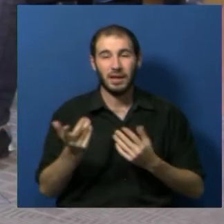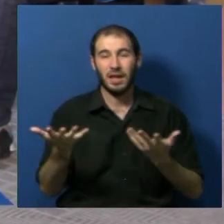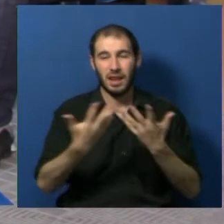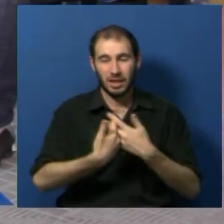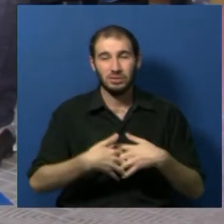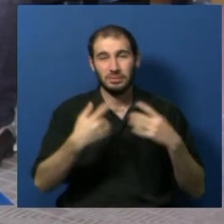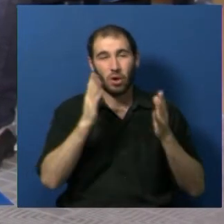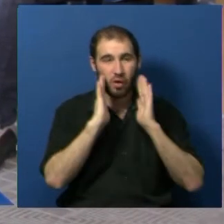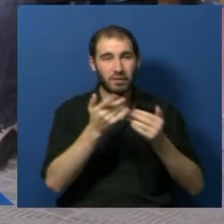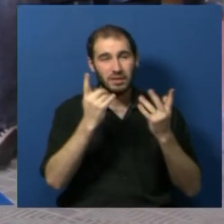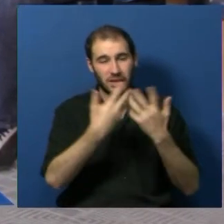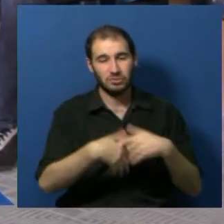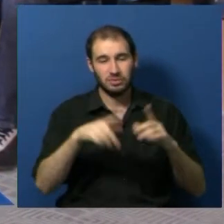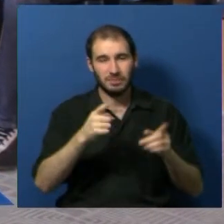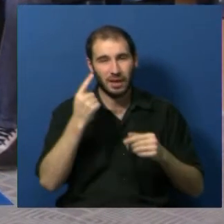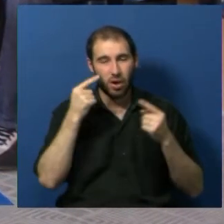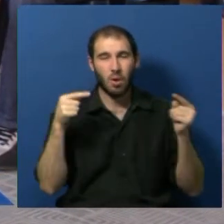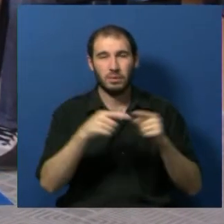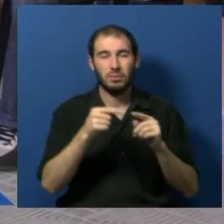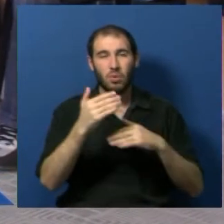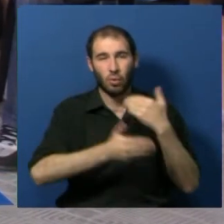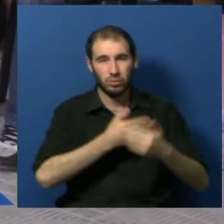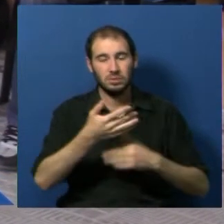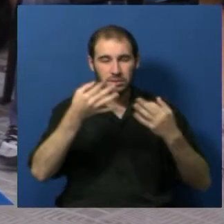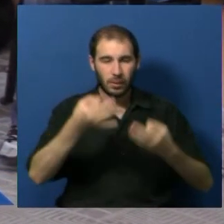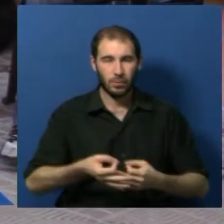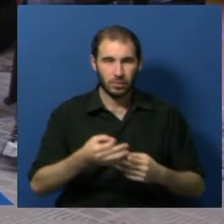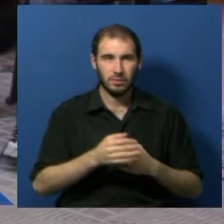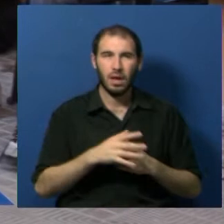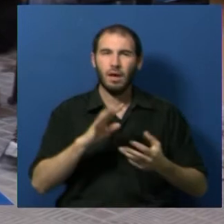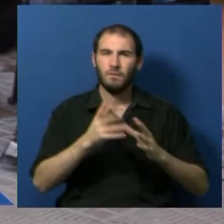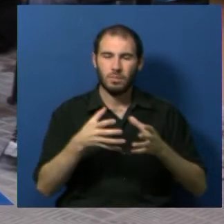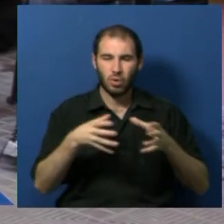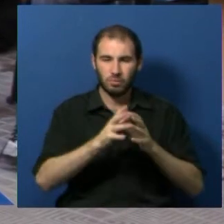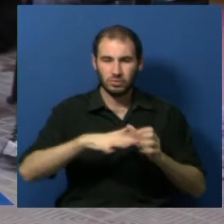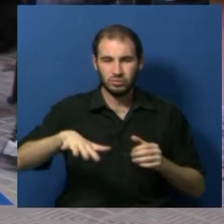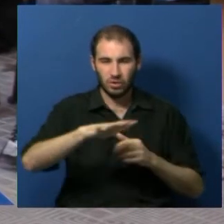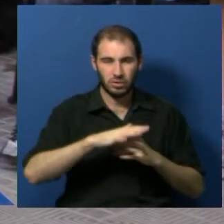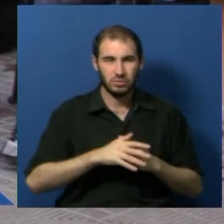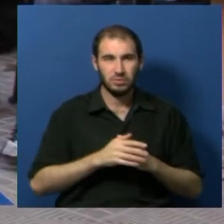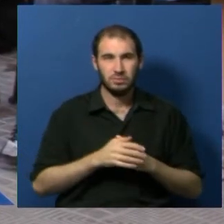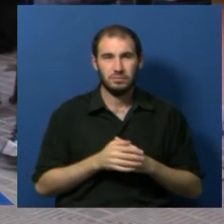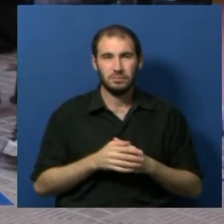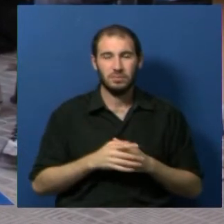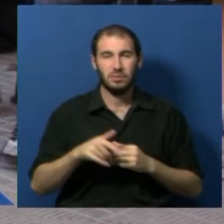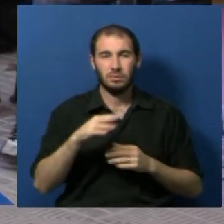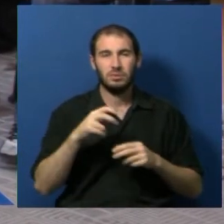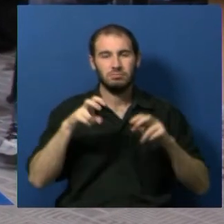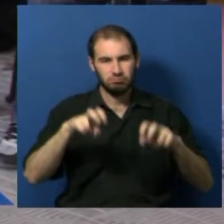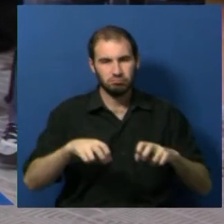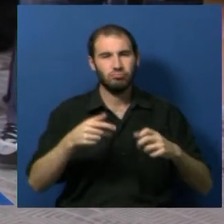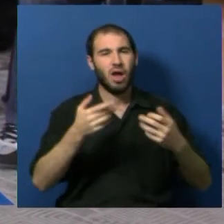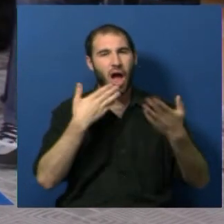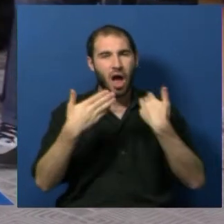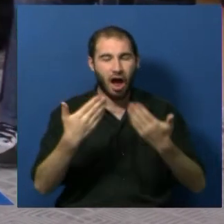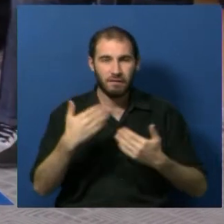involucrar también a los jóvenes en esta idea de construir seguridad de manera comunitaria. Uh-huh. Digamos, contemos, sentarnos y